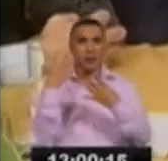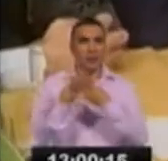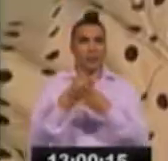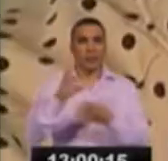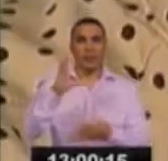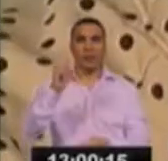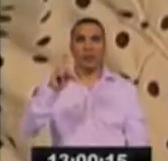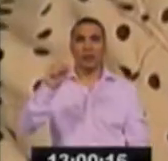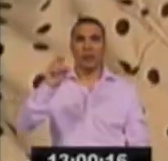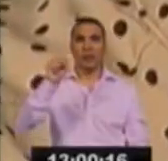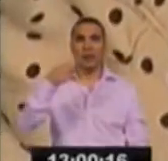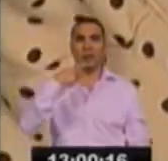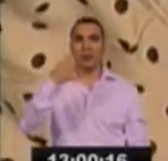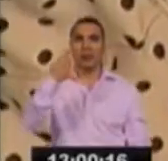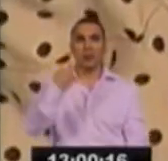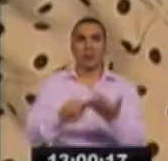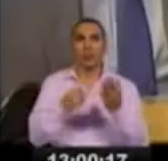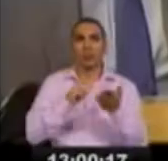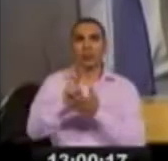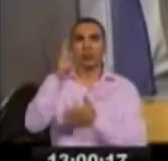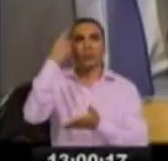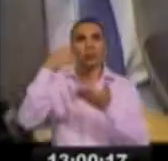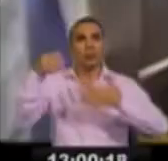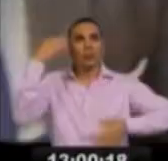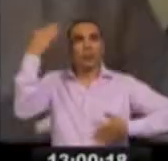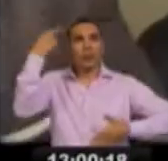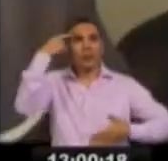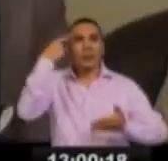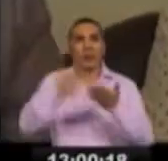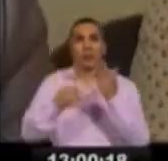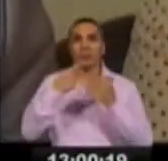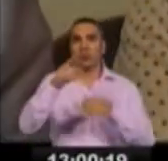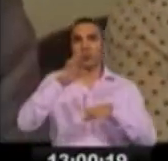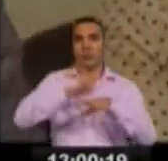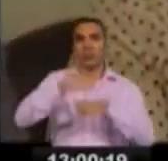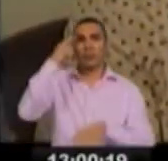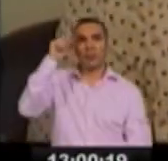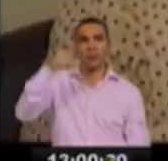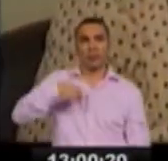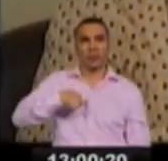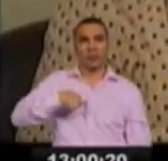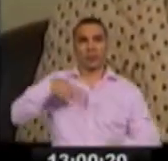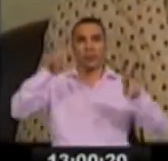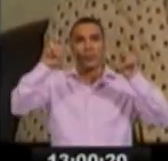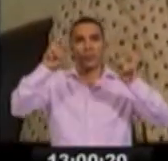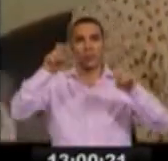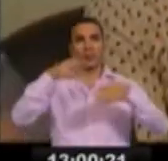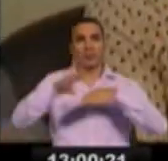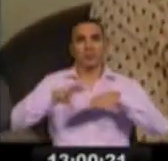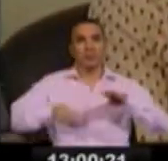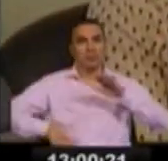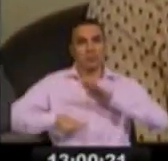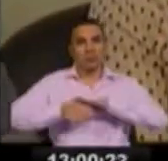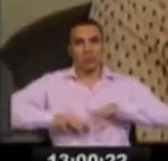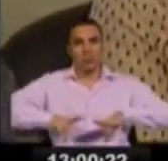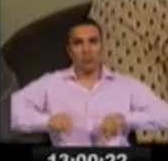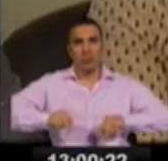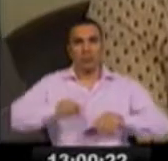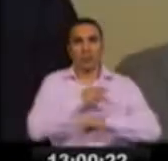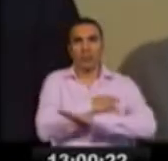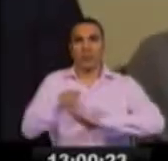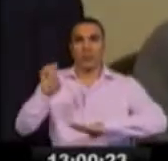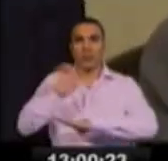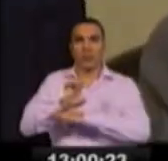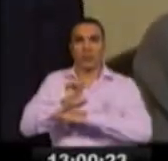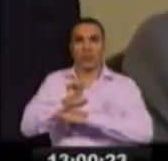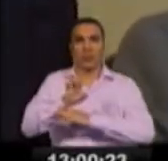Carolina Astudillo reveló haber sido utilizada políticamente para declararse culpable en el caso de la trama de corrupción de Petroecuador.